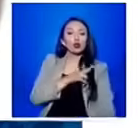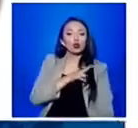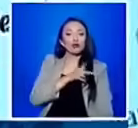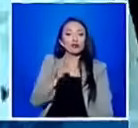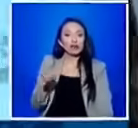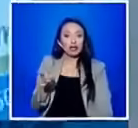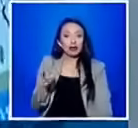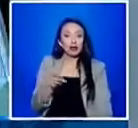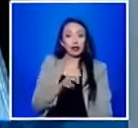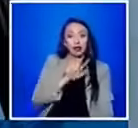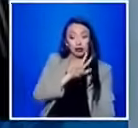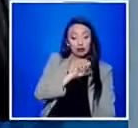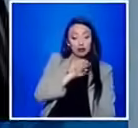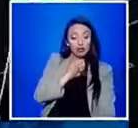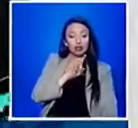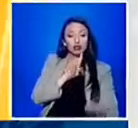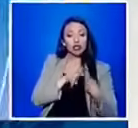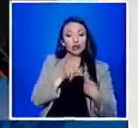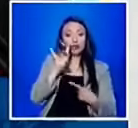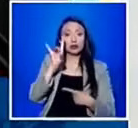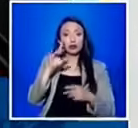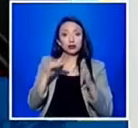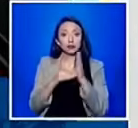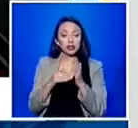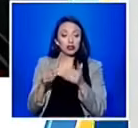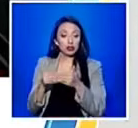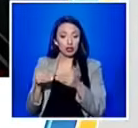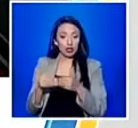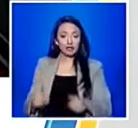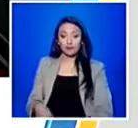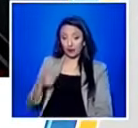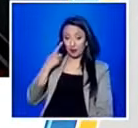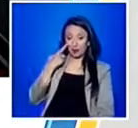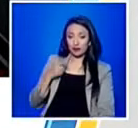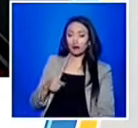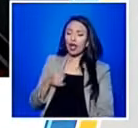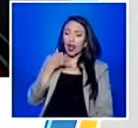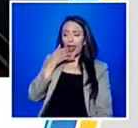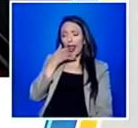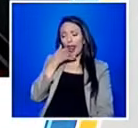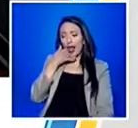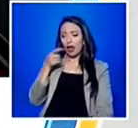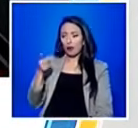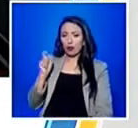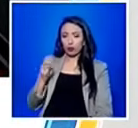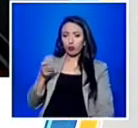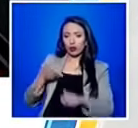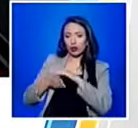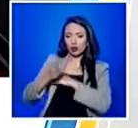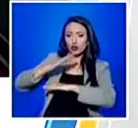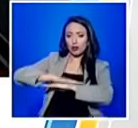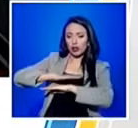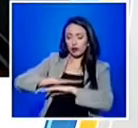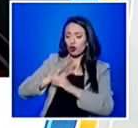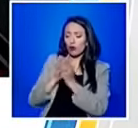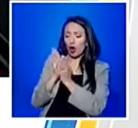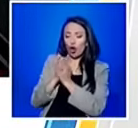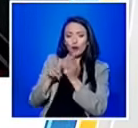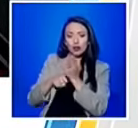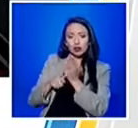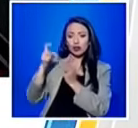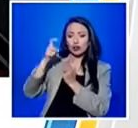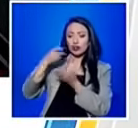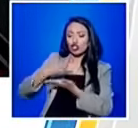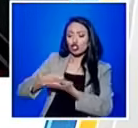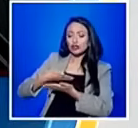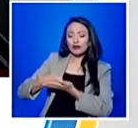va de 300 a 8 mil dólares. Mira, de su parte necesitaría los accesos a la plataforma, copia de la cédula, confirmación de la carrera, una carta